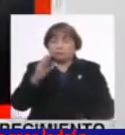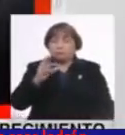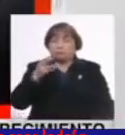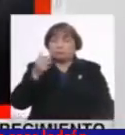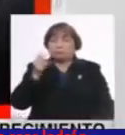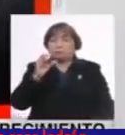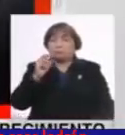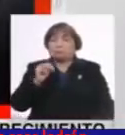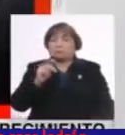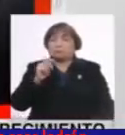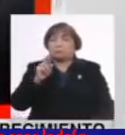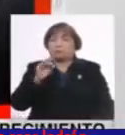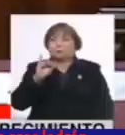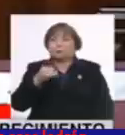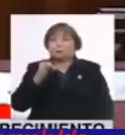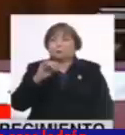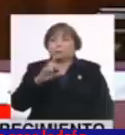Trujillo.